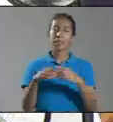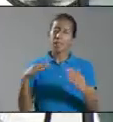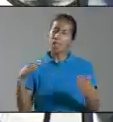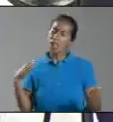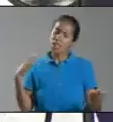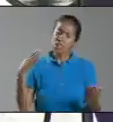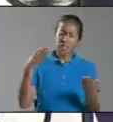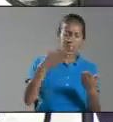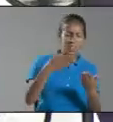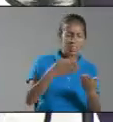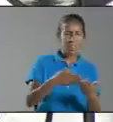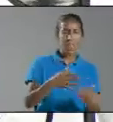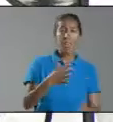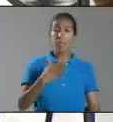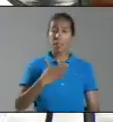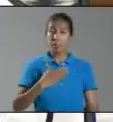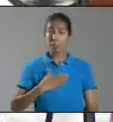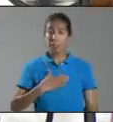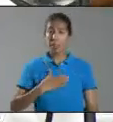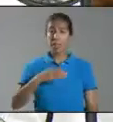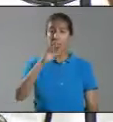y ando en alma